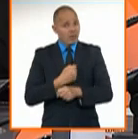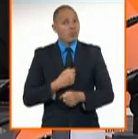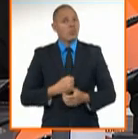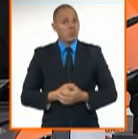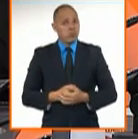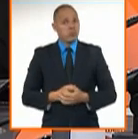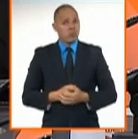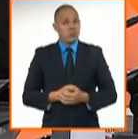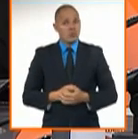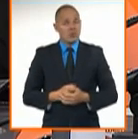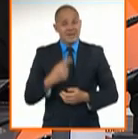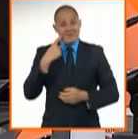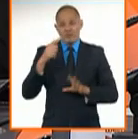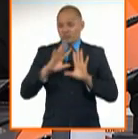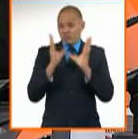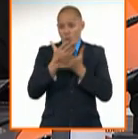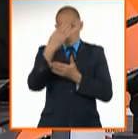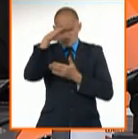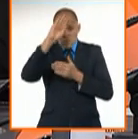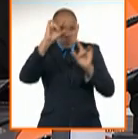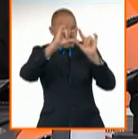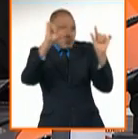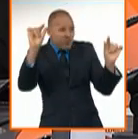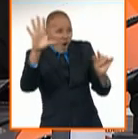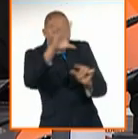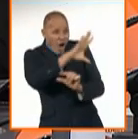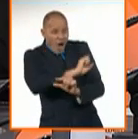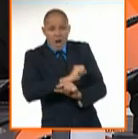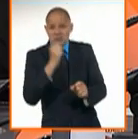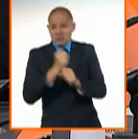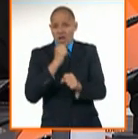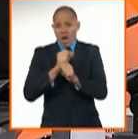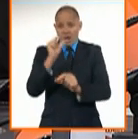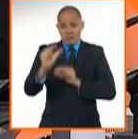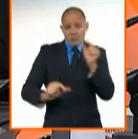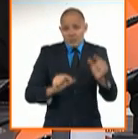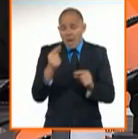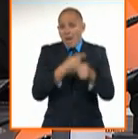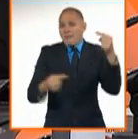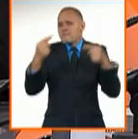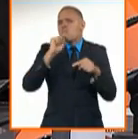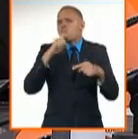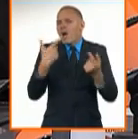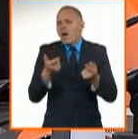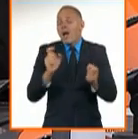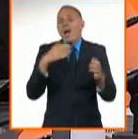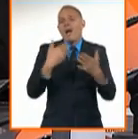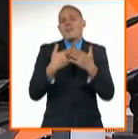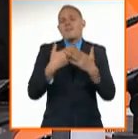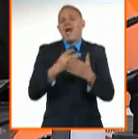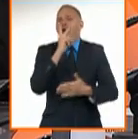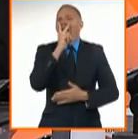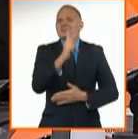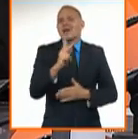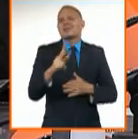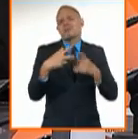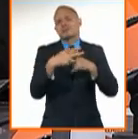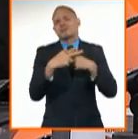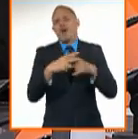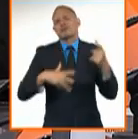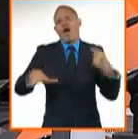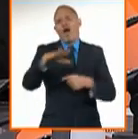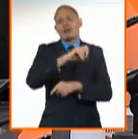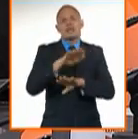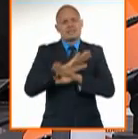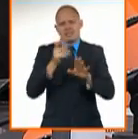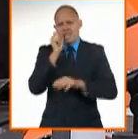eléctrico nacional y especialmente de la empresa de mantenimiento a centrales eléctricas por ahí estuve compañero fernando